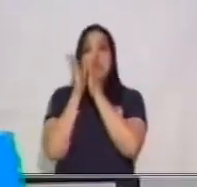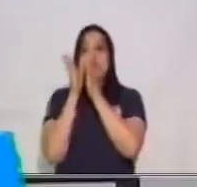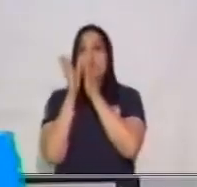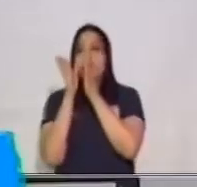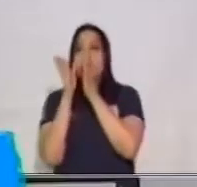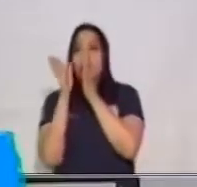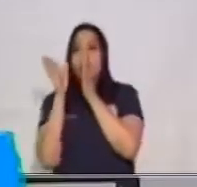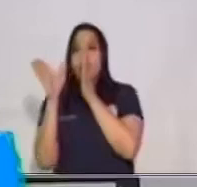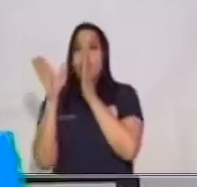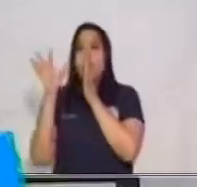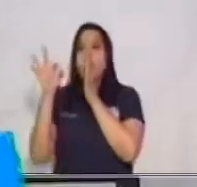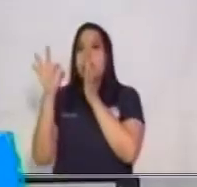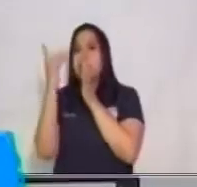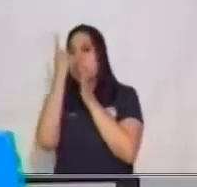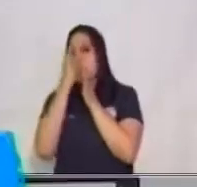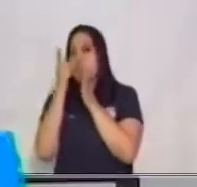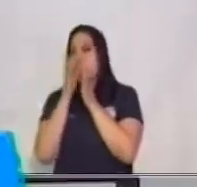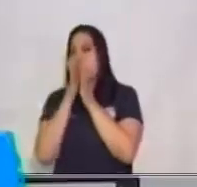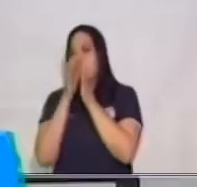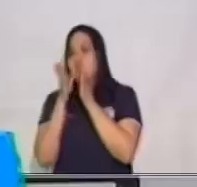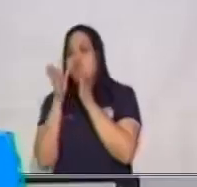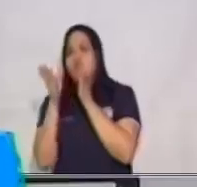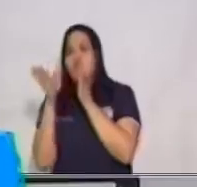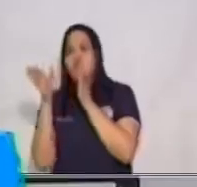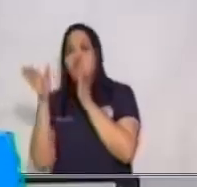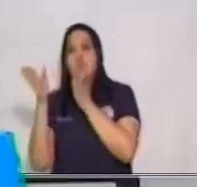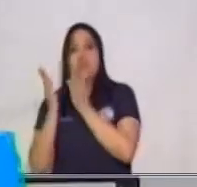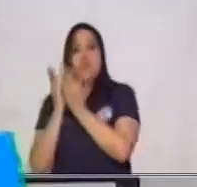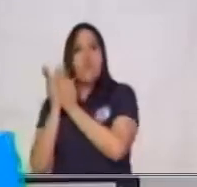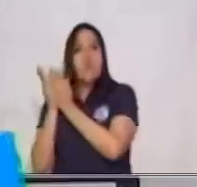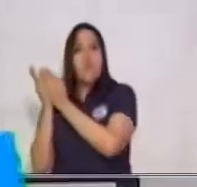horas con esta velocidad y recorre